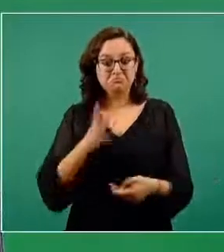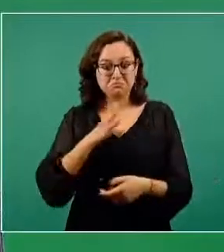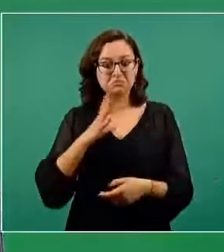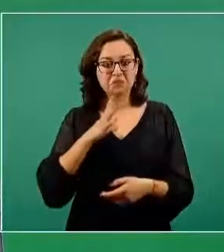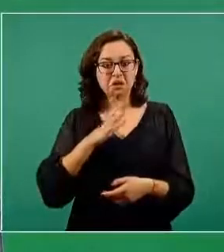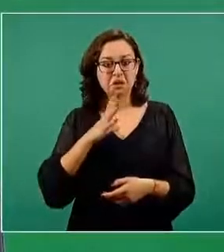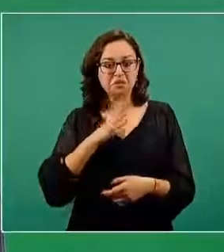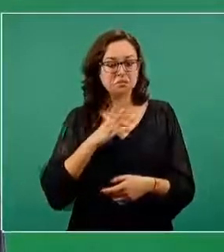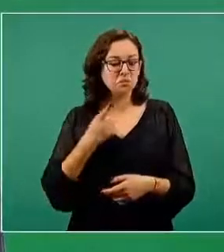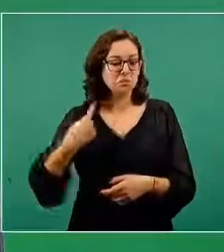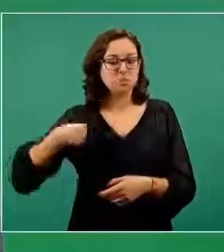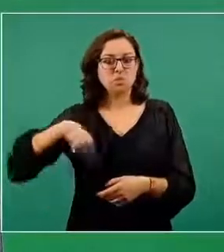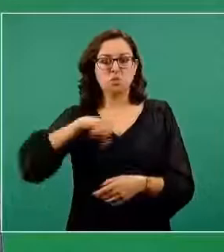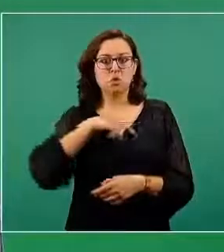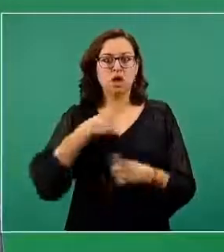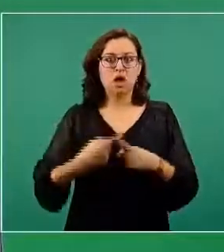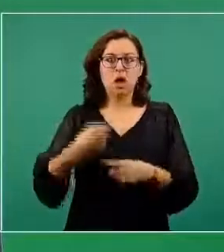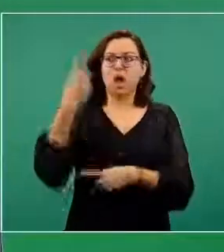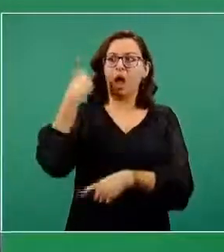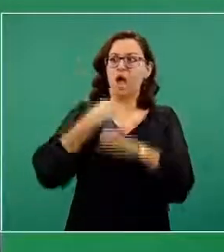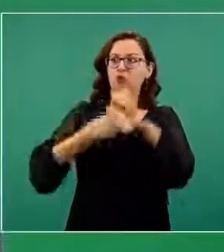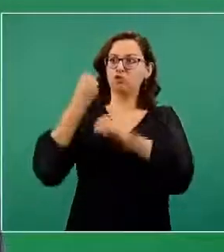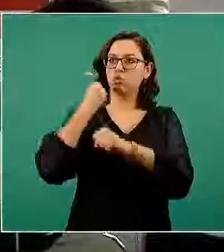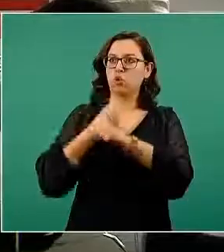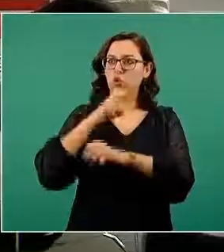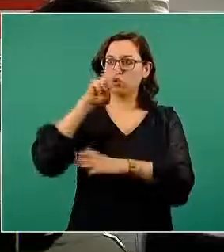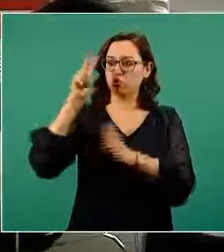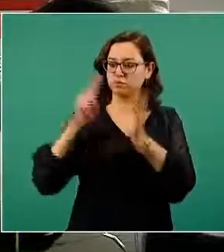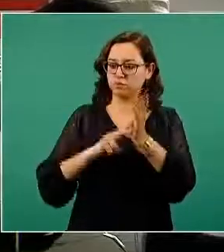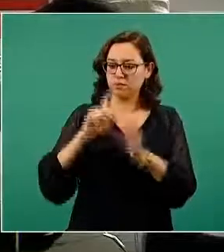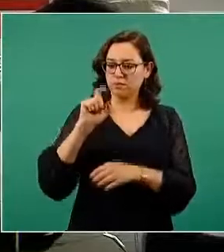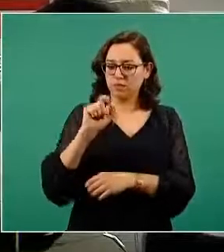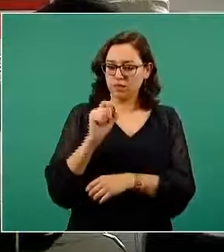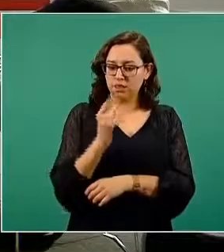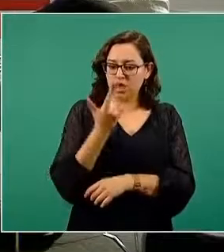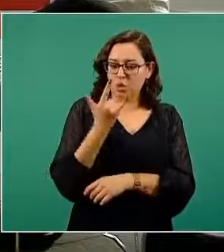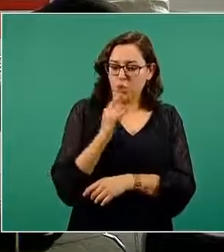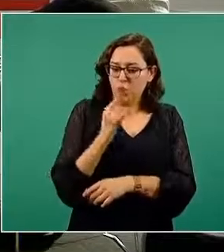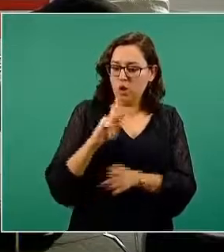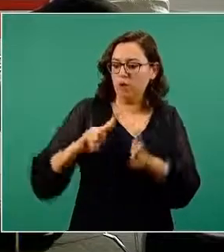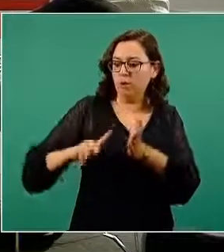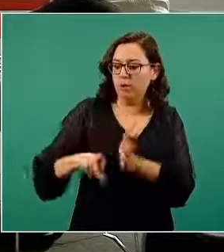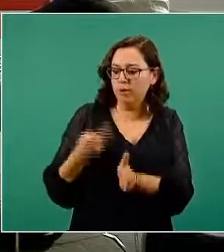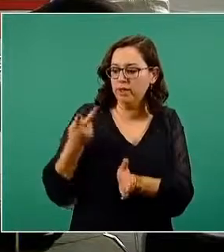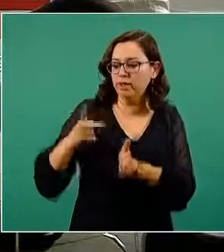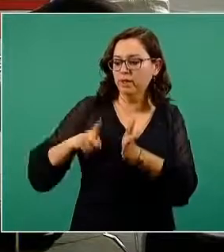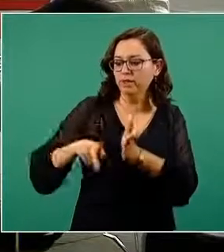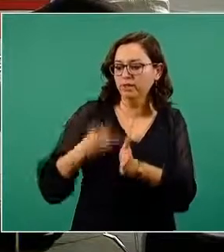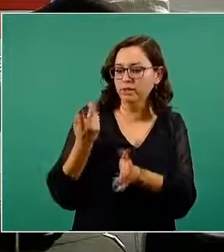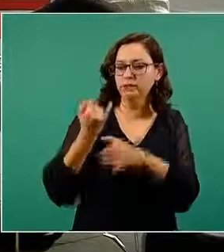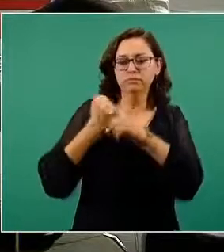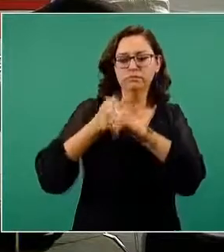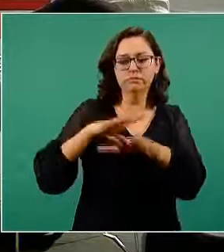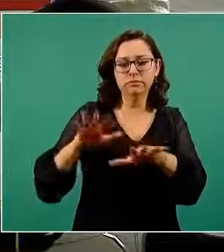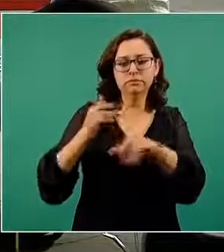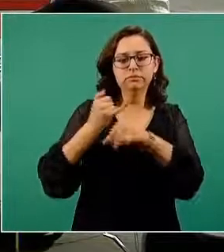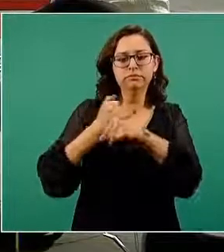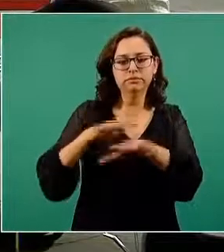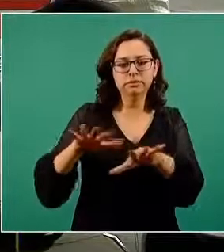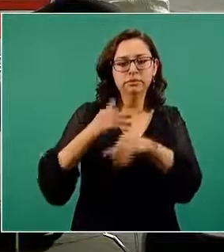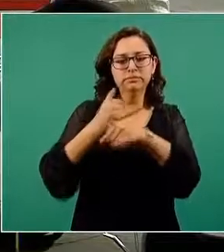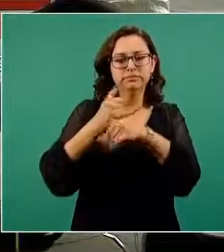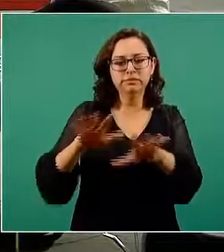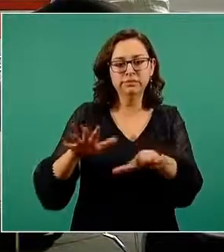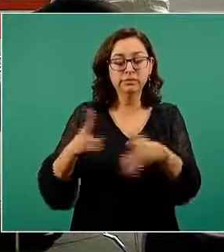comentando desde al menos julio de 2020. Mayormente lo ha comentado el canciller, nuestro canciller Marcelo Ebrard, presenta